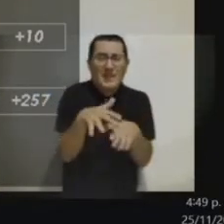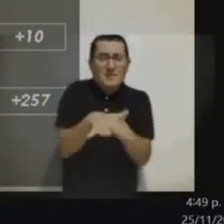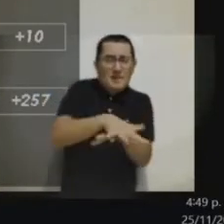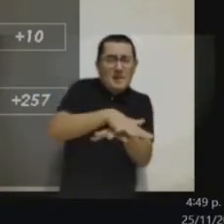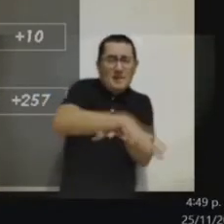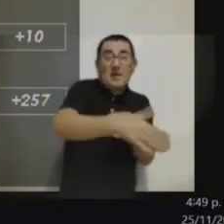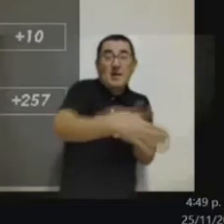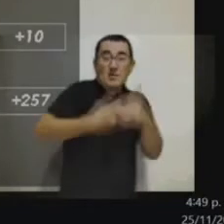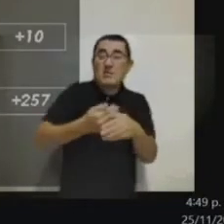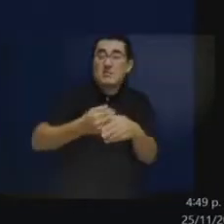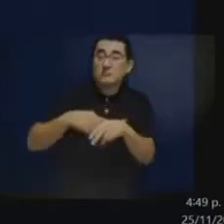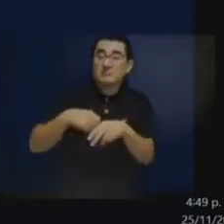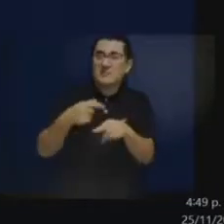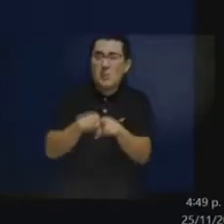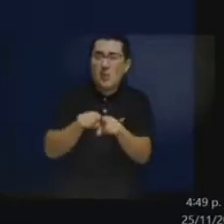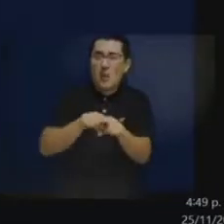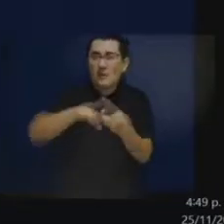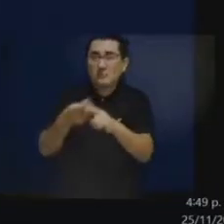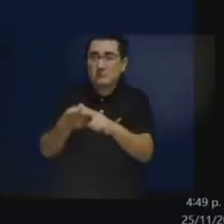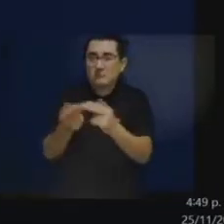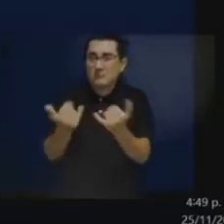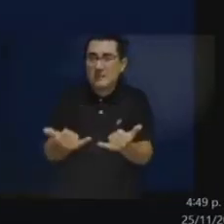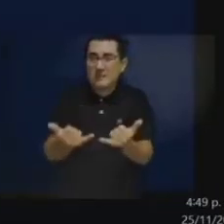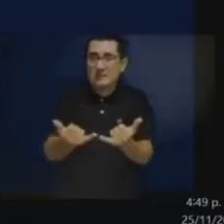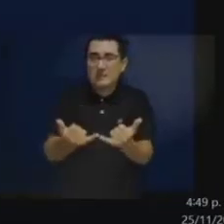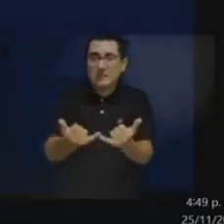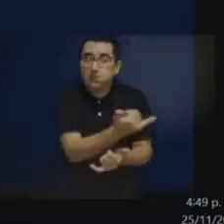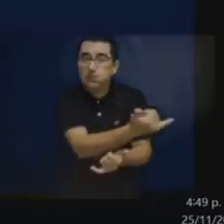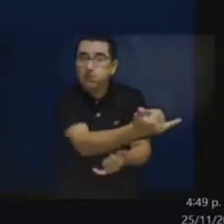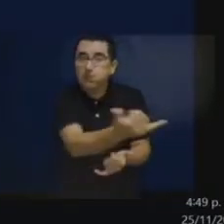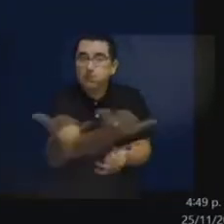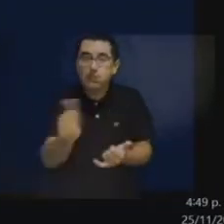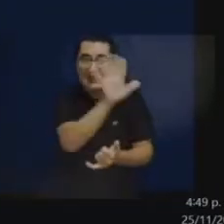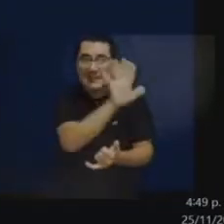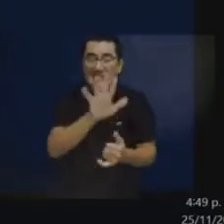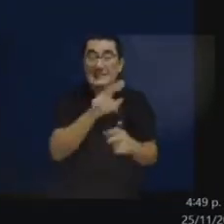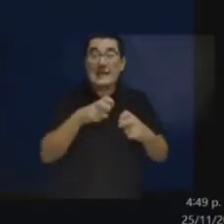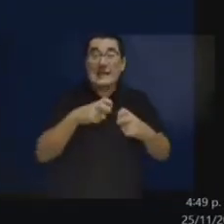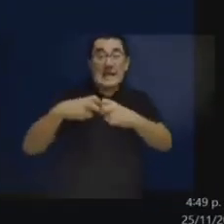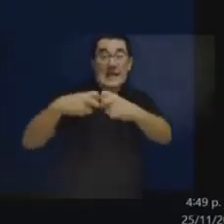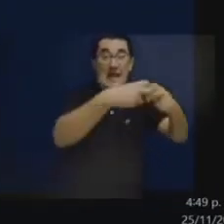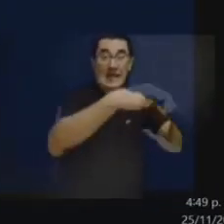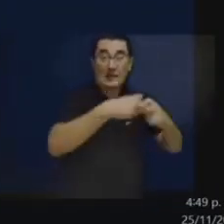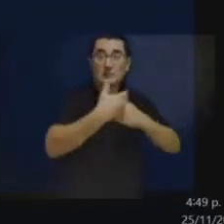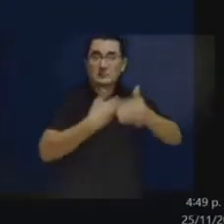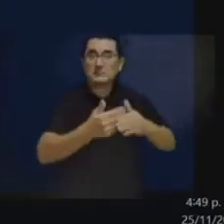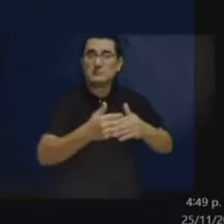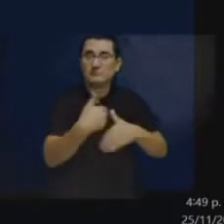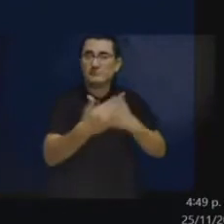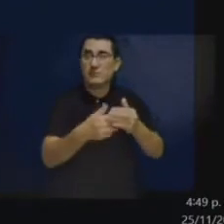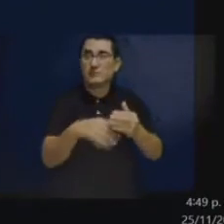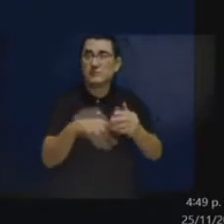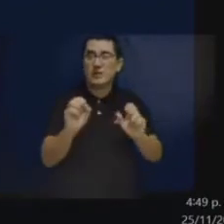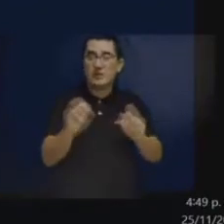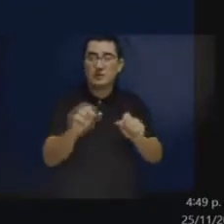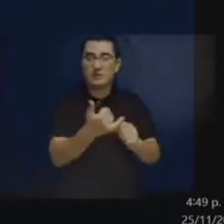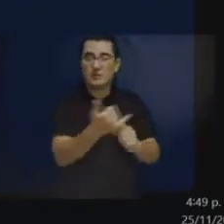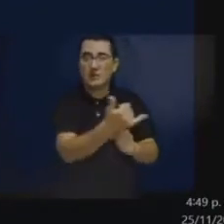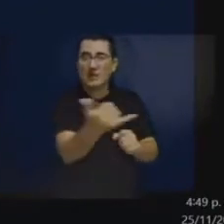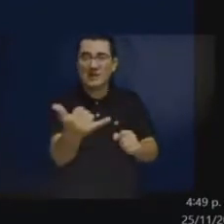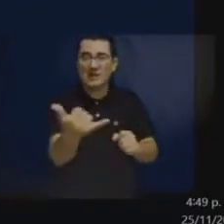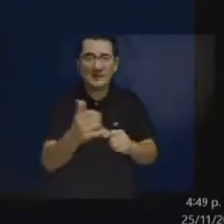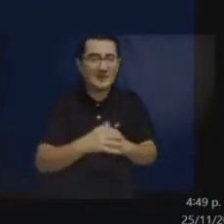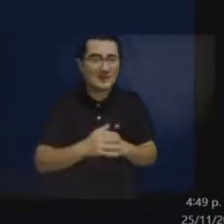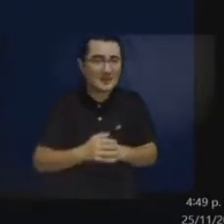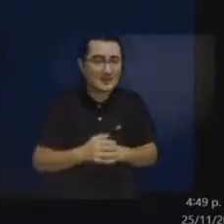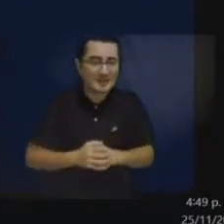nos lleva a que nuestro sector eléctrico sea un gran generador de datos. Y como tal, en la explosión que estamos viendo de integración de